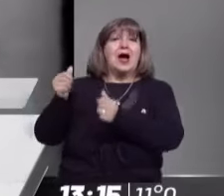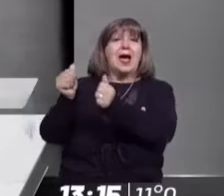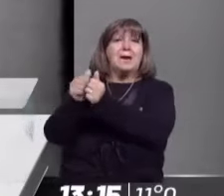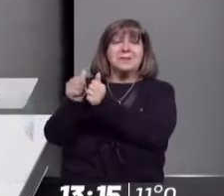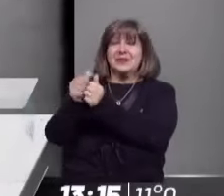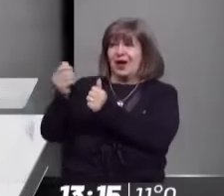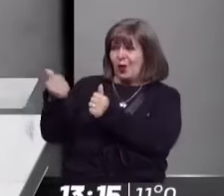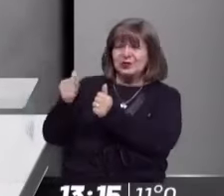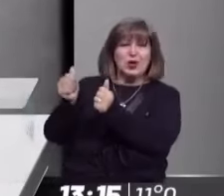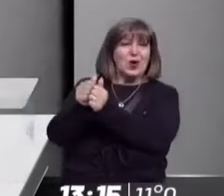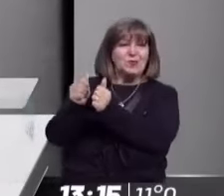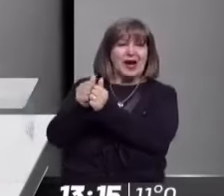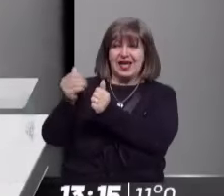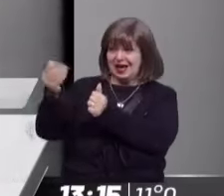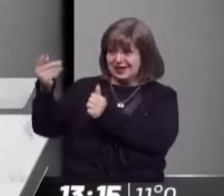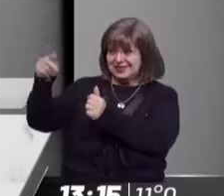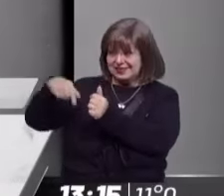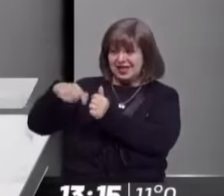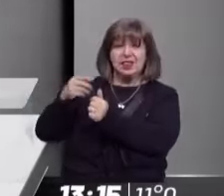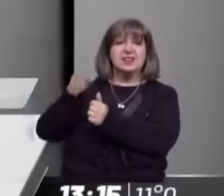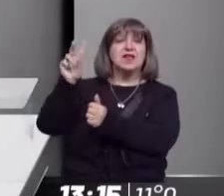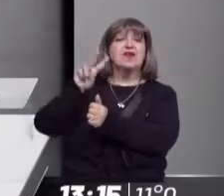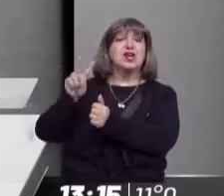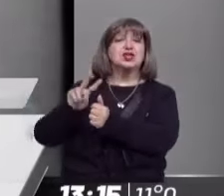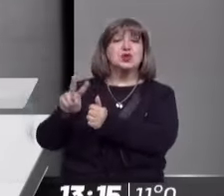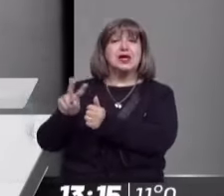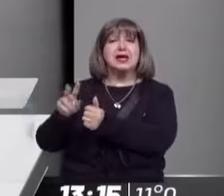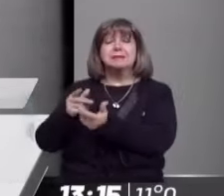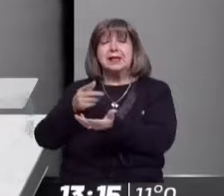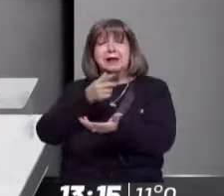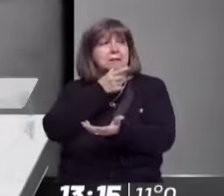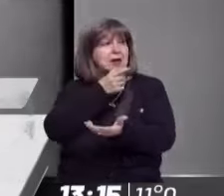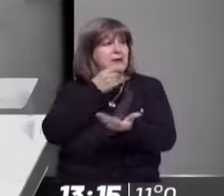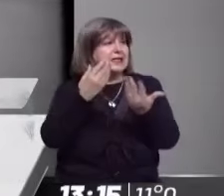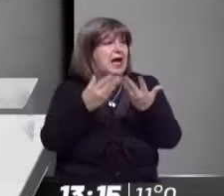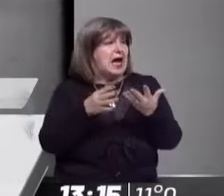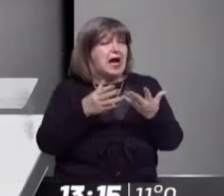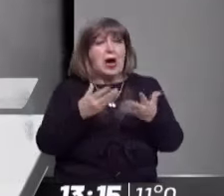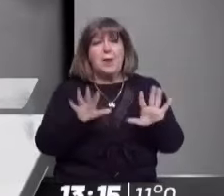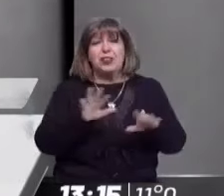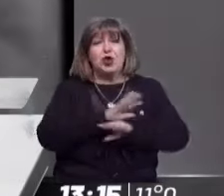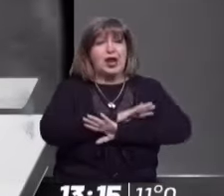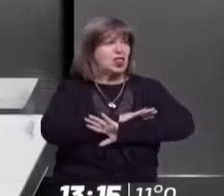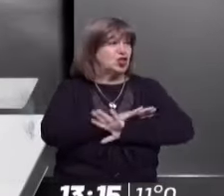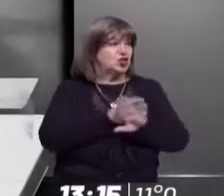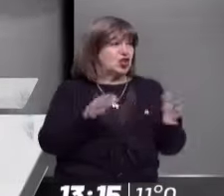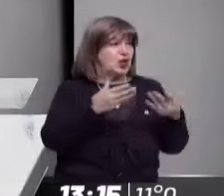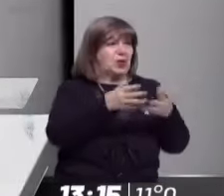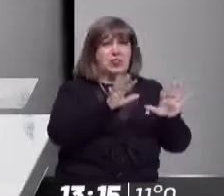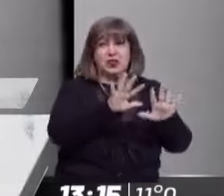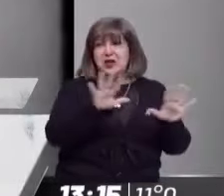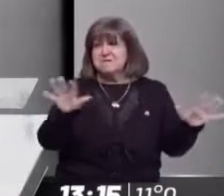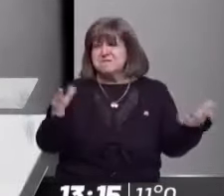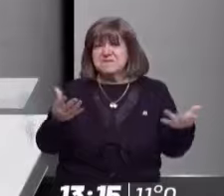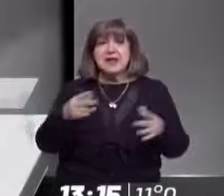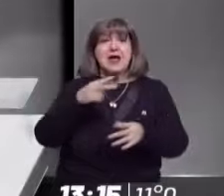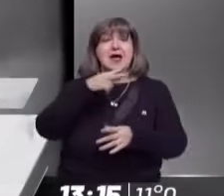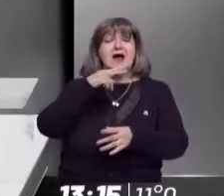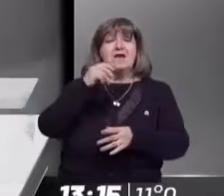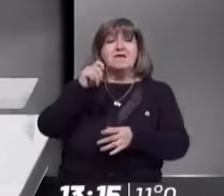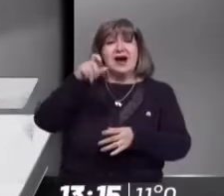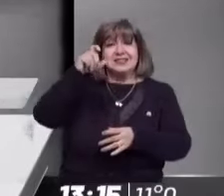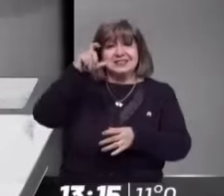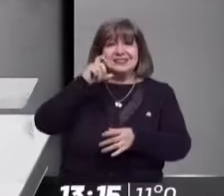está casi, casi abandonado. Y estamos hablando del centro esquí. No así Vallecitos, nos vamos quizás de